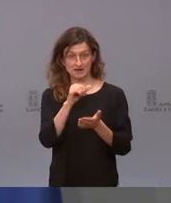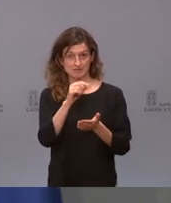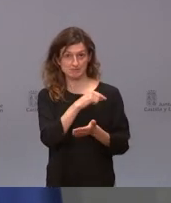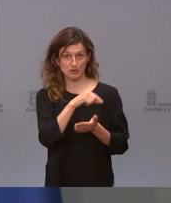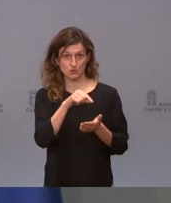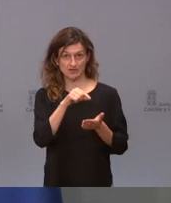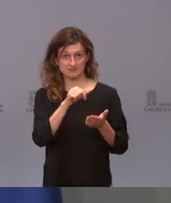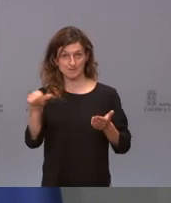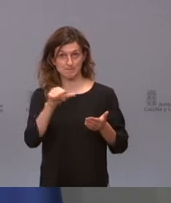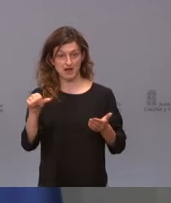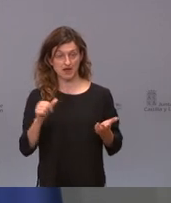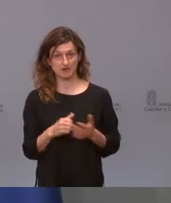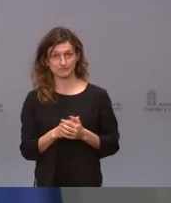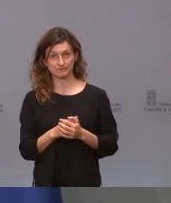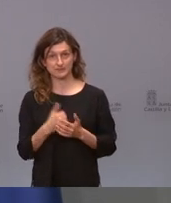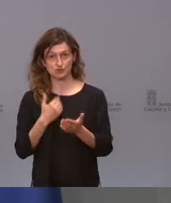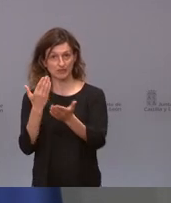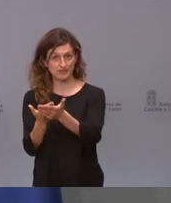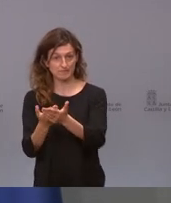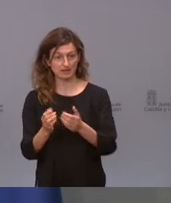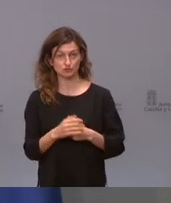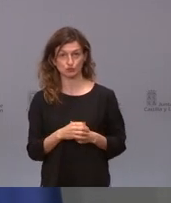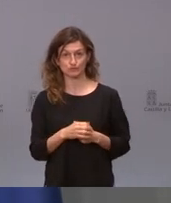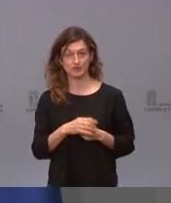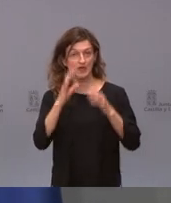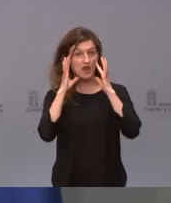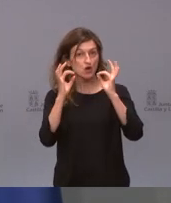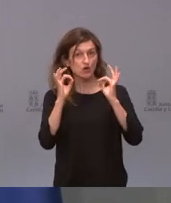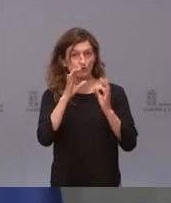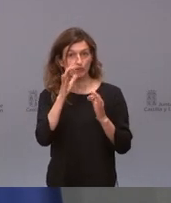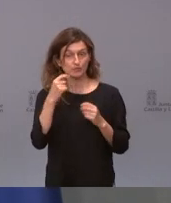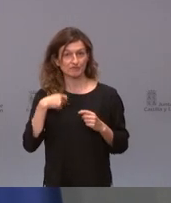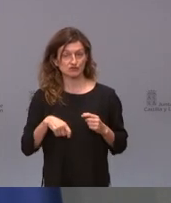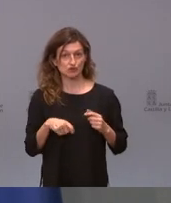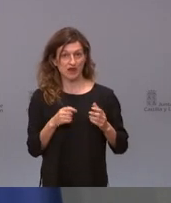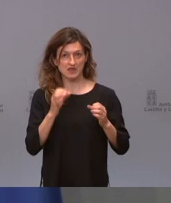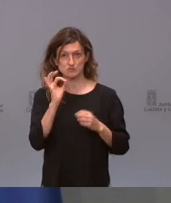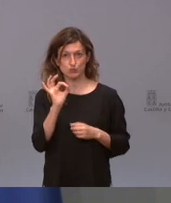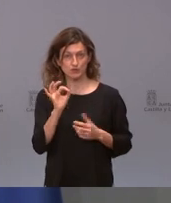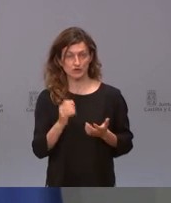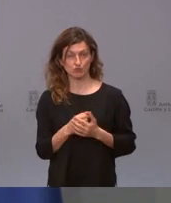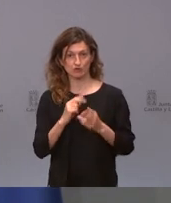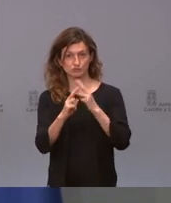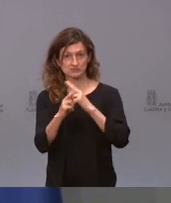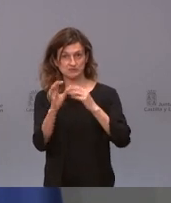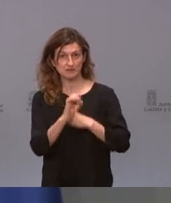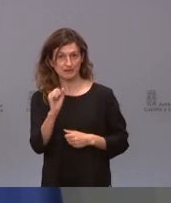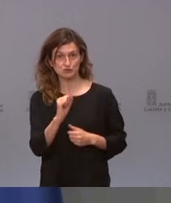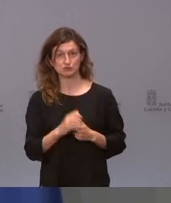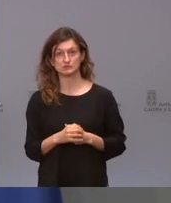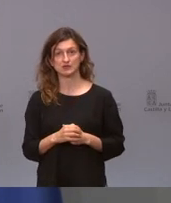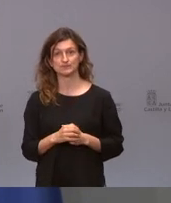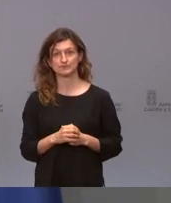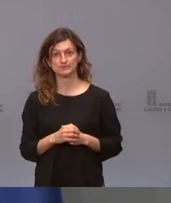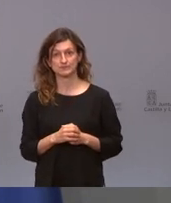ha sido siempre la demanda porque lo que es evidente es que tenemos unos profesionales magníficos que dan una respuesta magnífica y eso sí